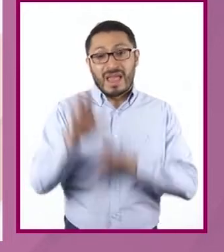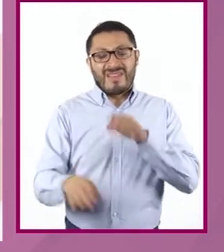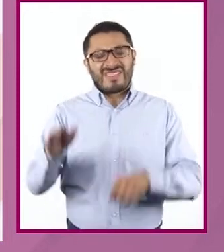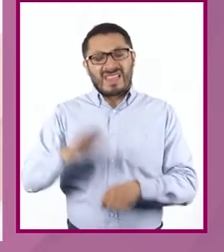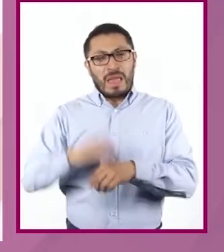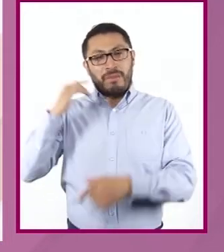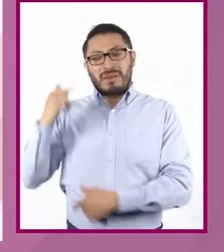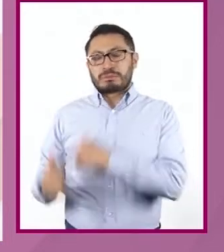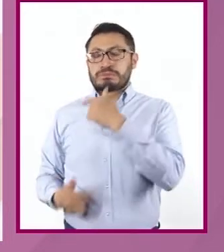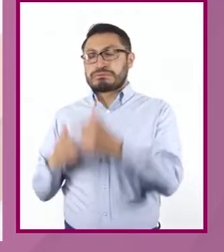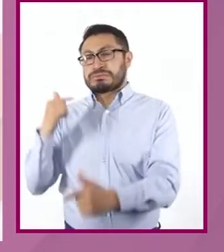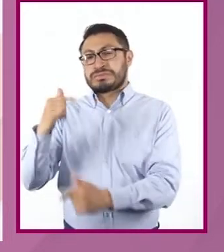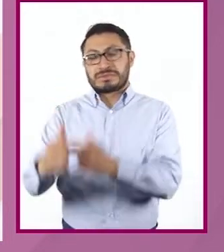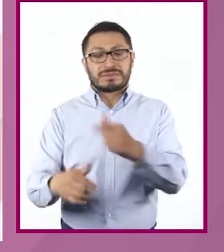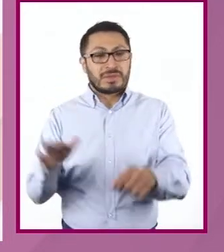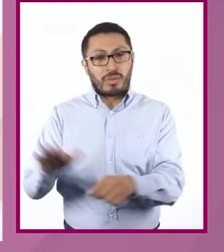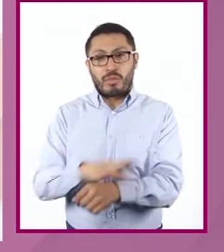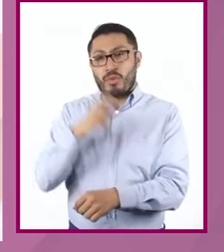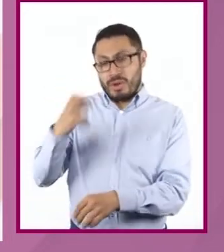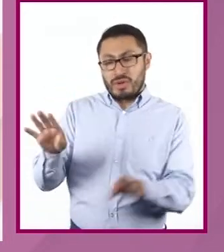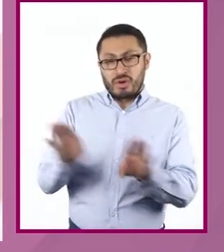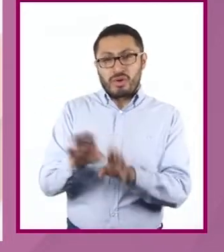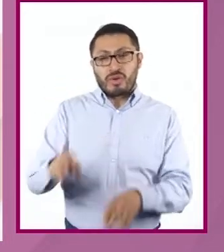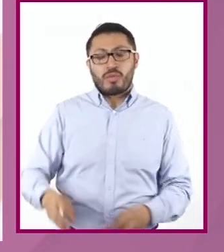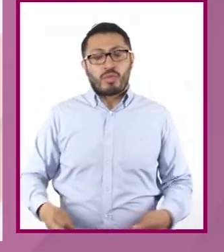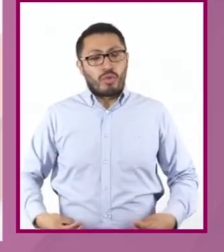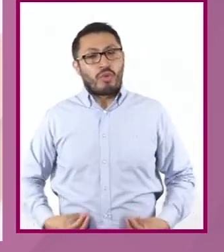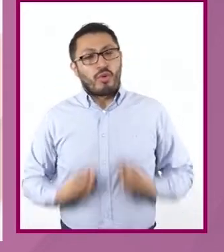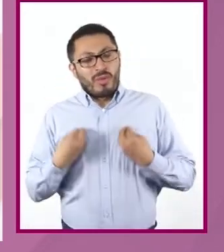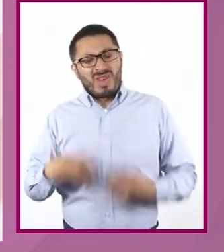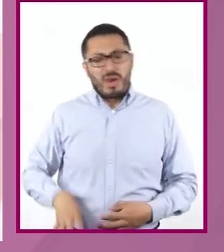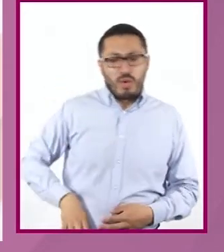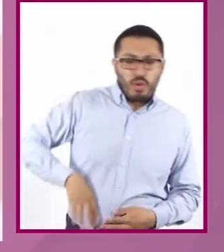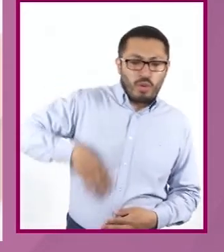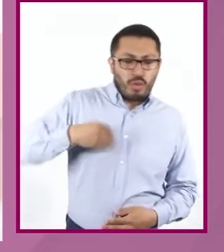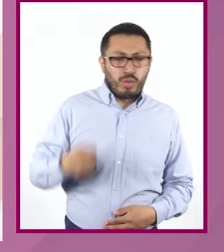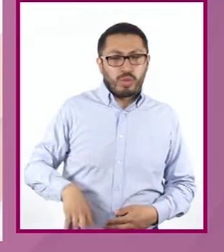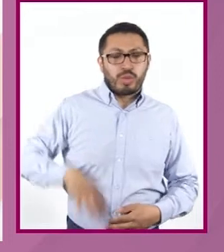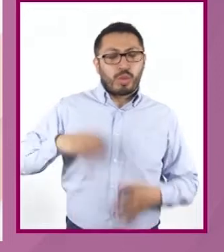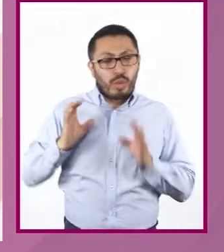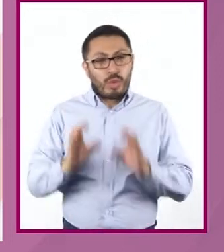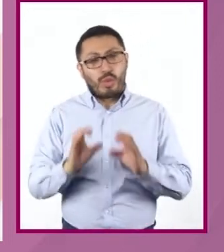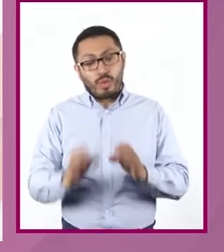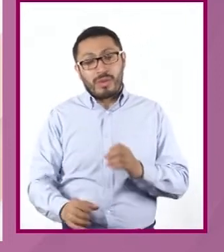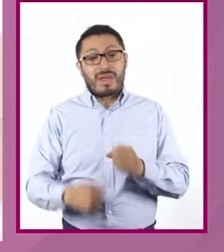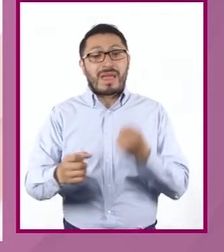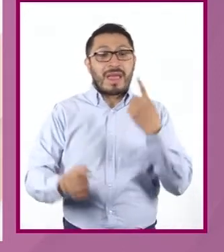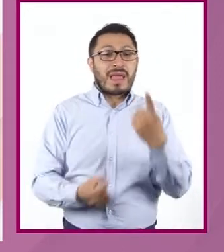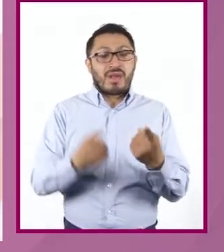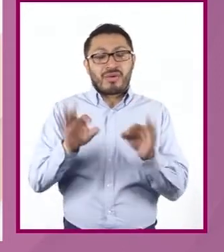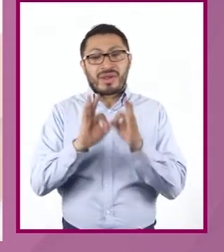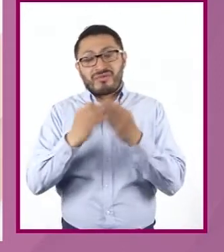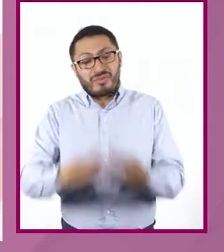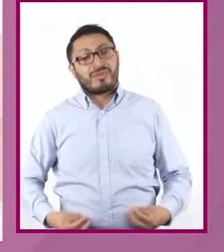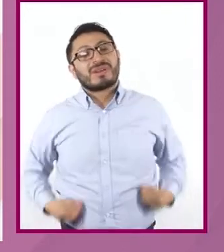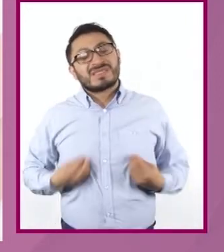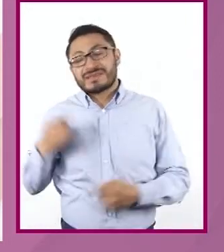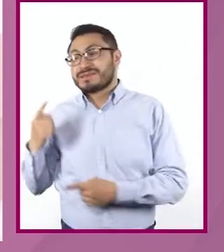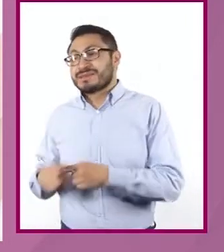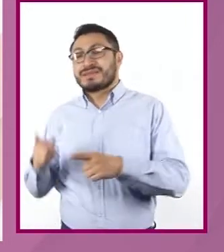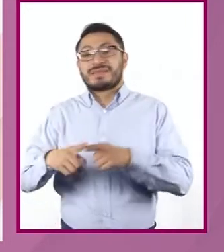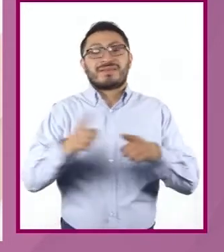la existencia de una lucha por la vida en la cual no todos los competidores tienen las mismas posibilidades.